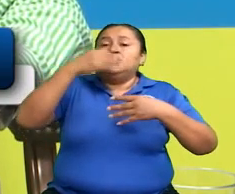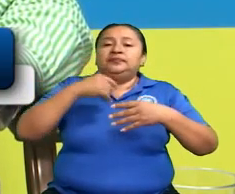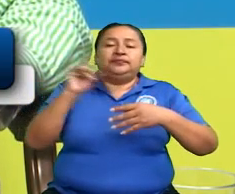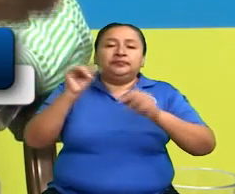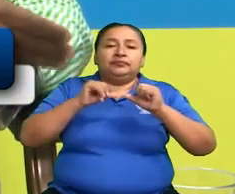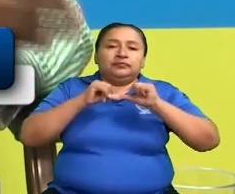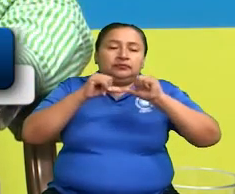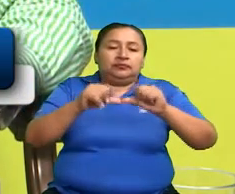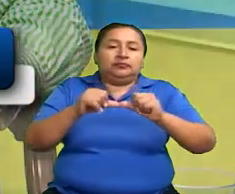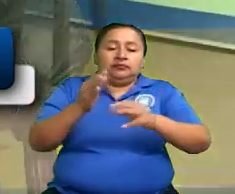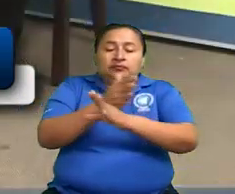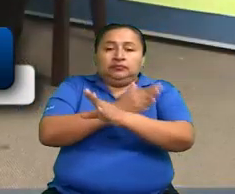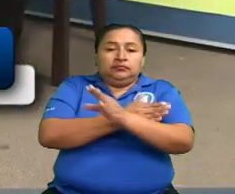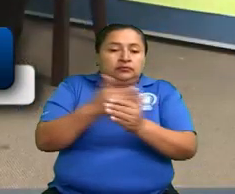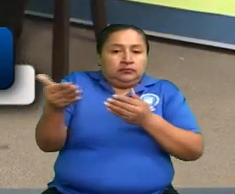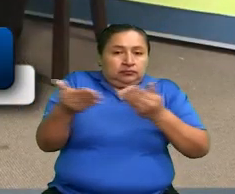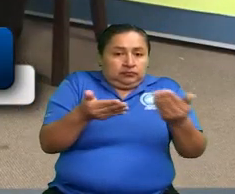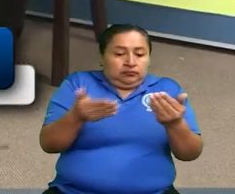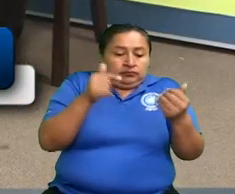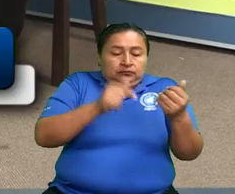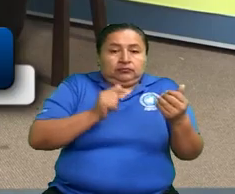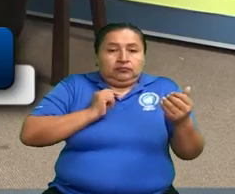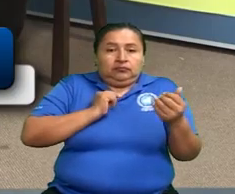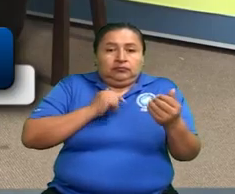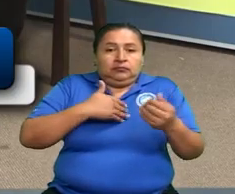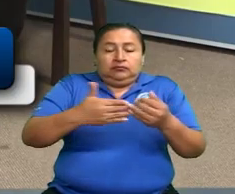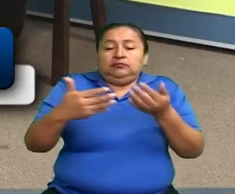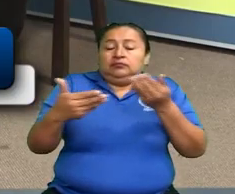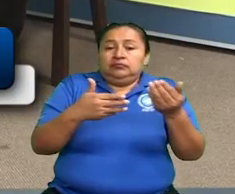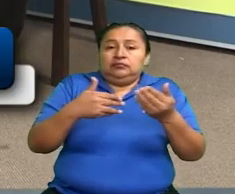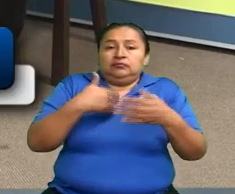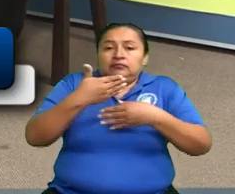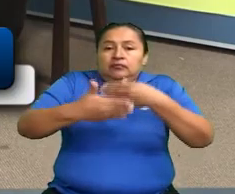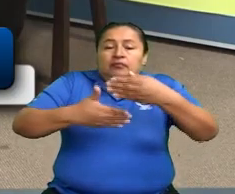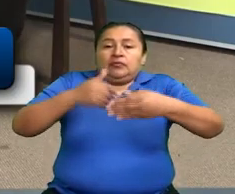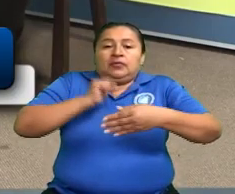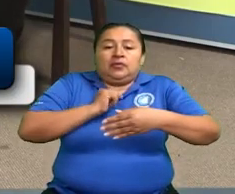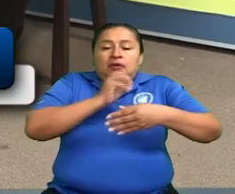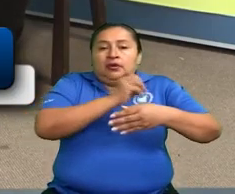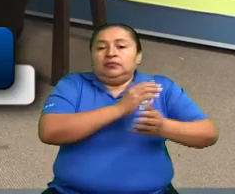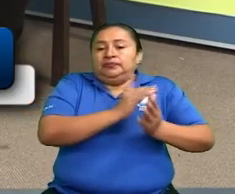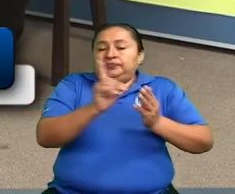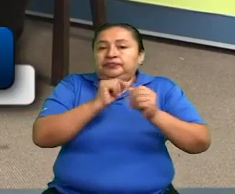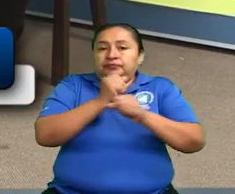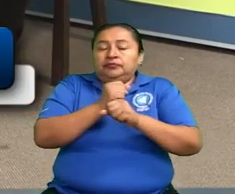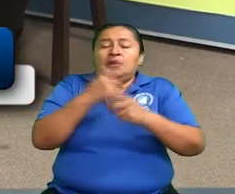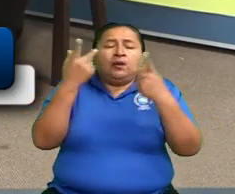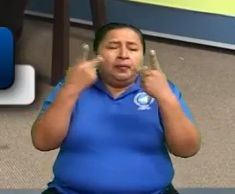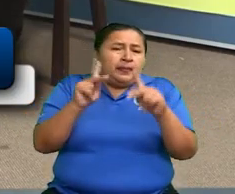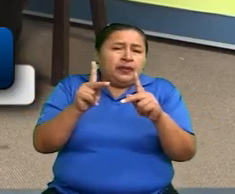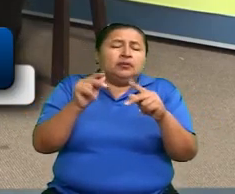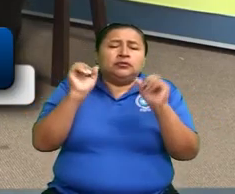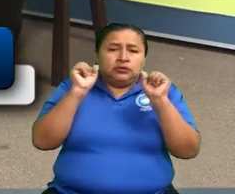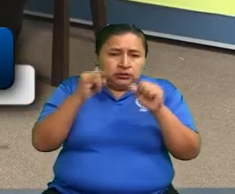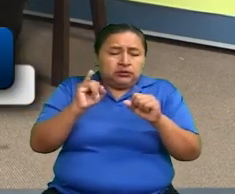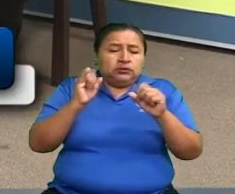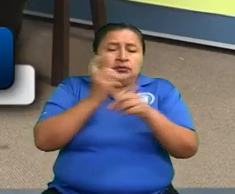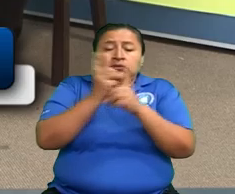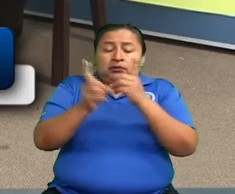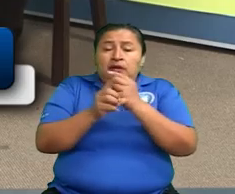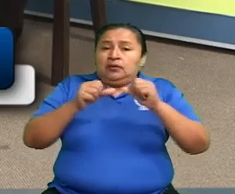seguido como se hubo, como se aplicó en las edades de 0 a 1 año, pero todavía se tiene que seguir el